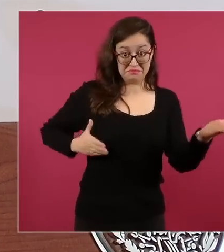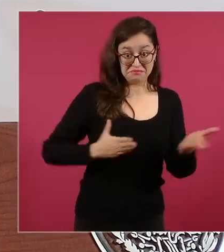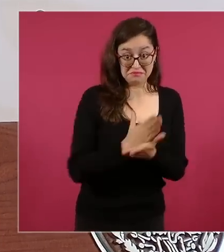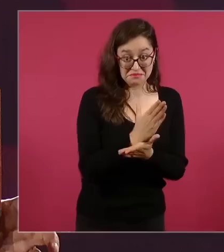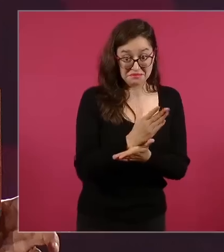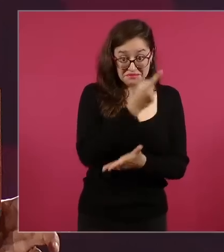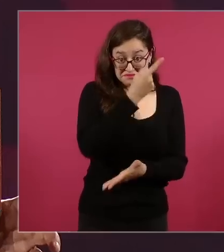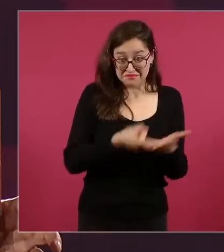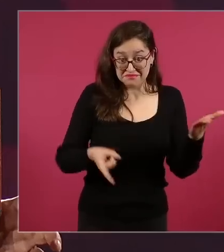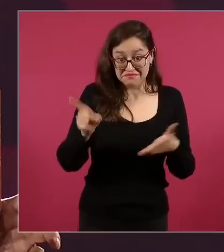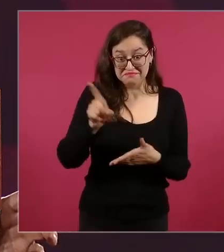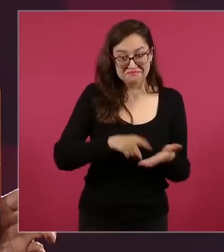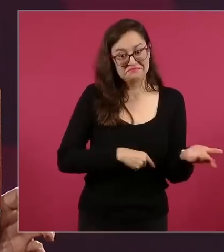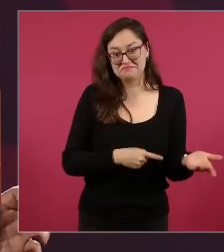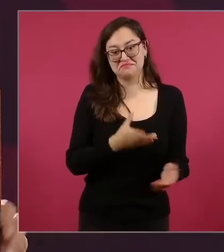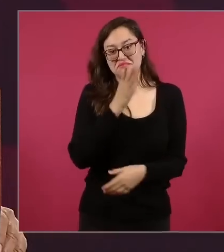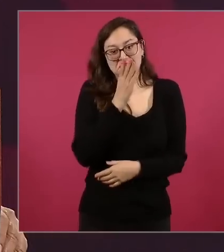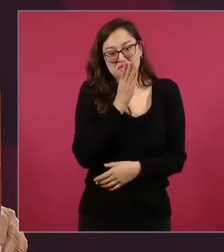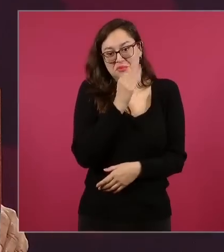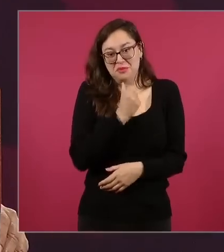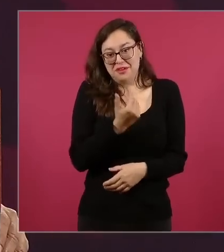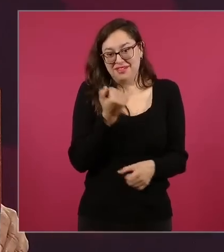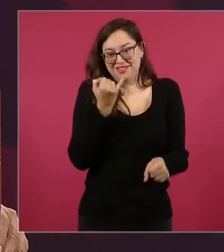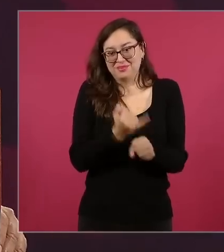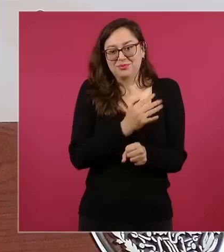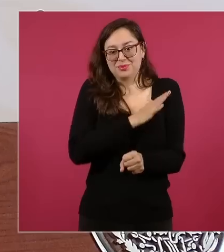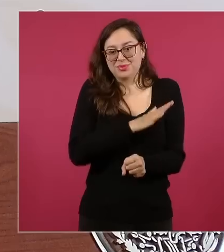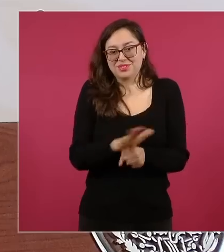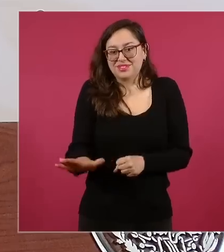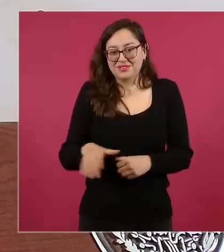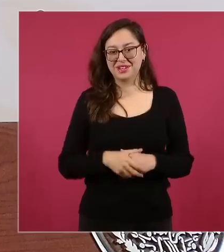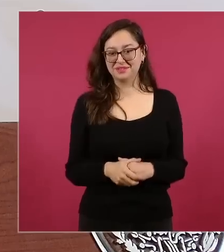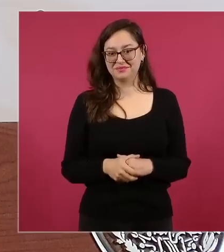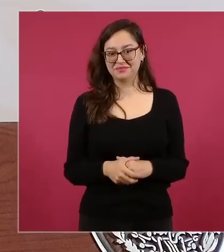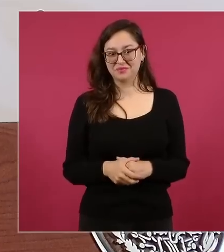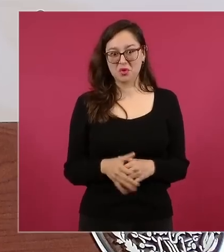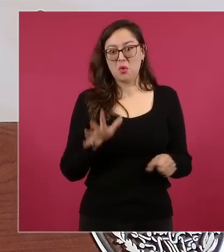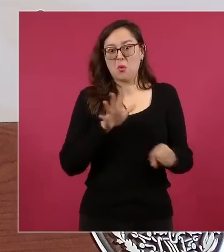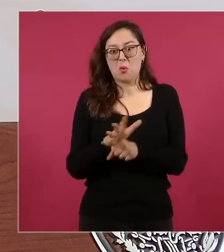detener la reforma a la Constitución. No existe.